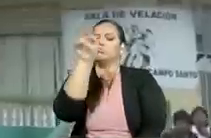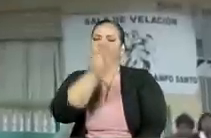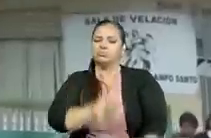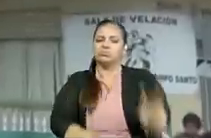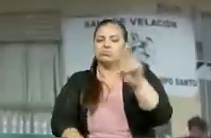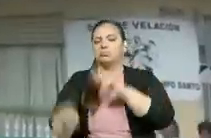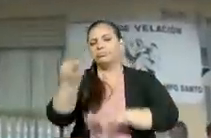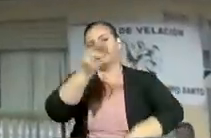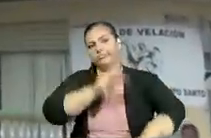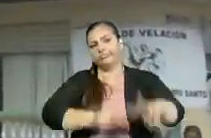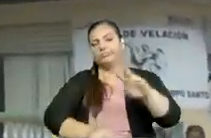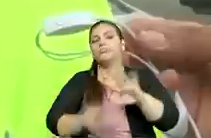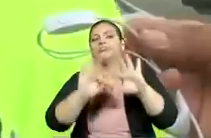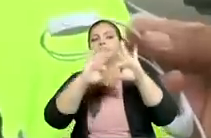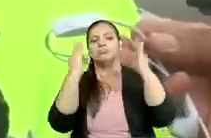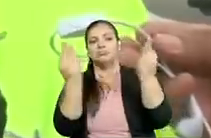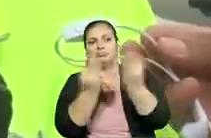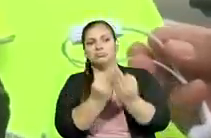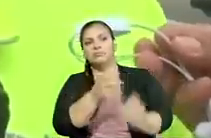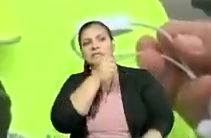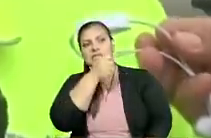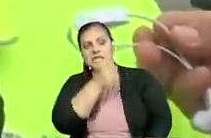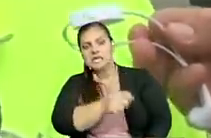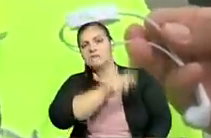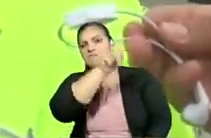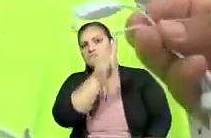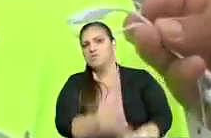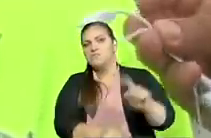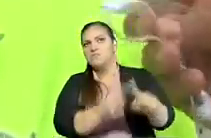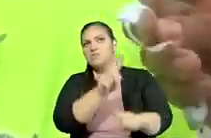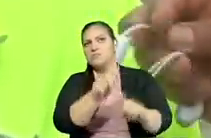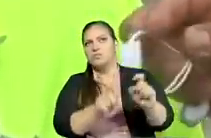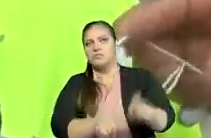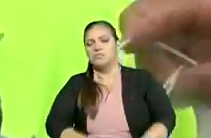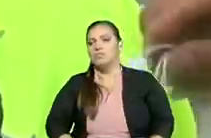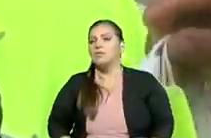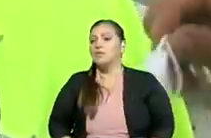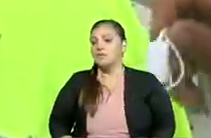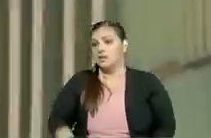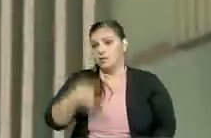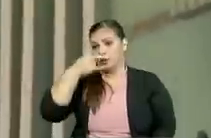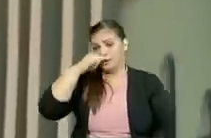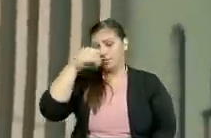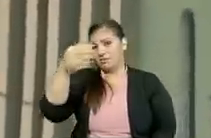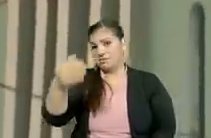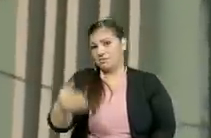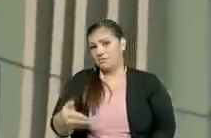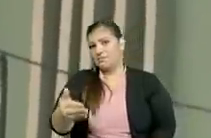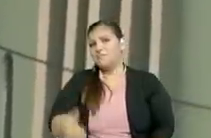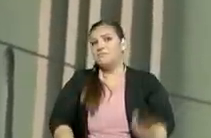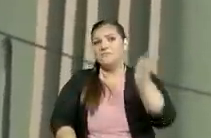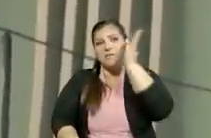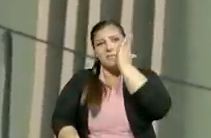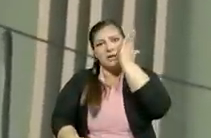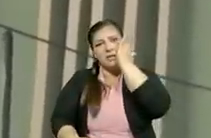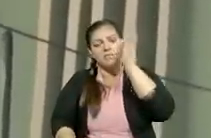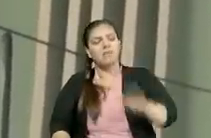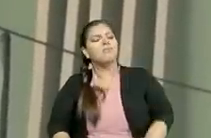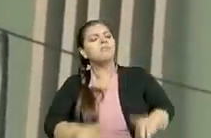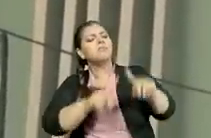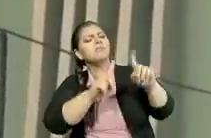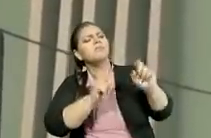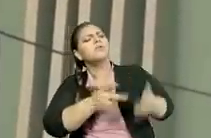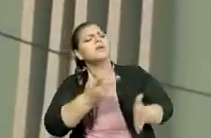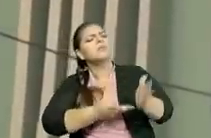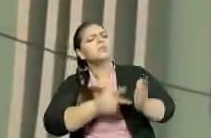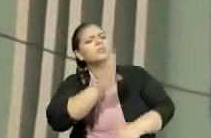Para esto, se recopila versiones de allegados y conocidos del pequeño. En la versión que se tiene de la madre del